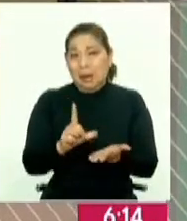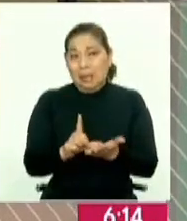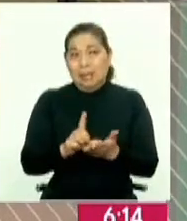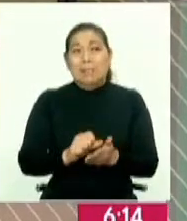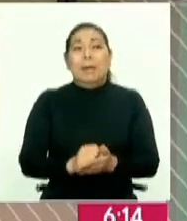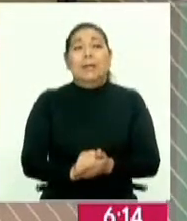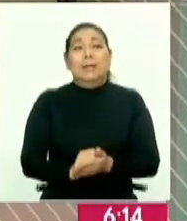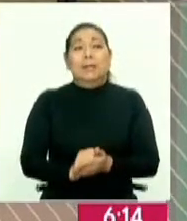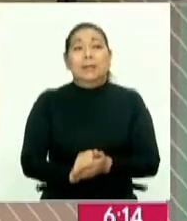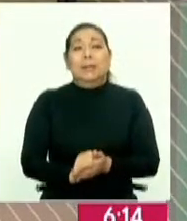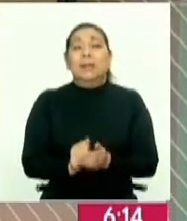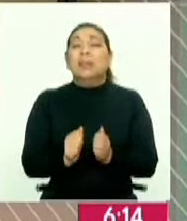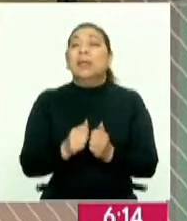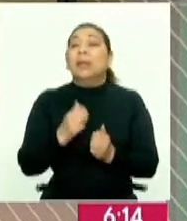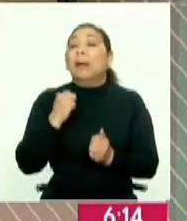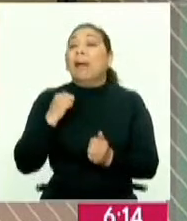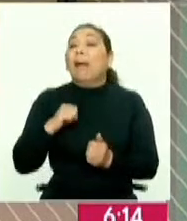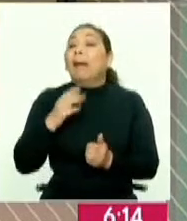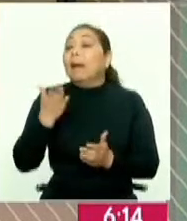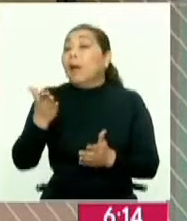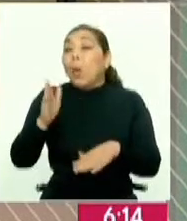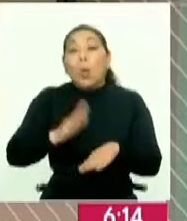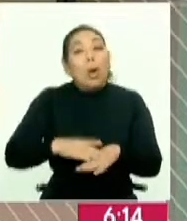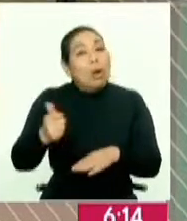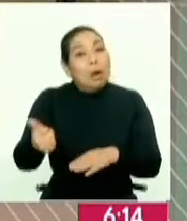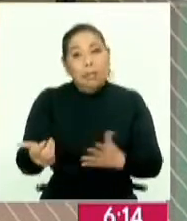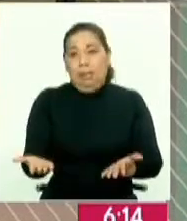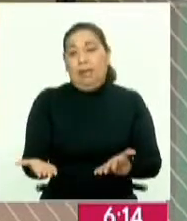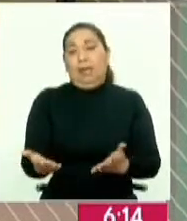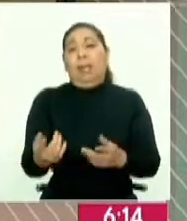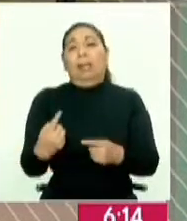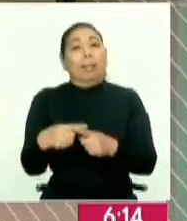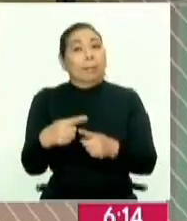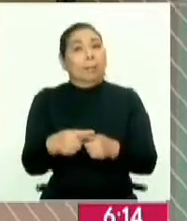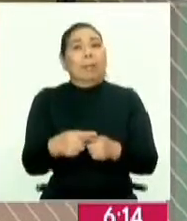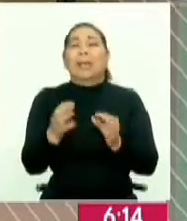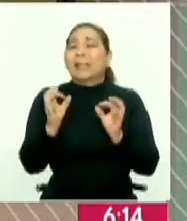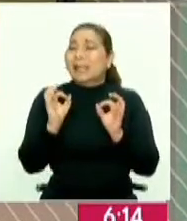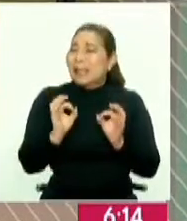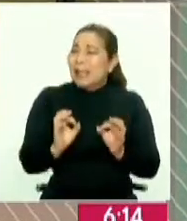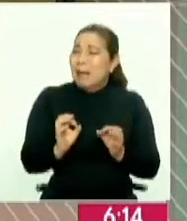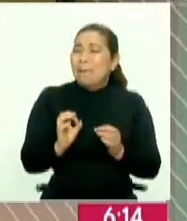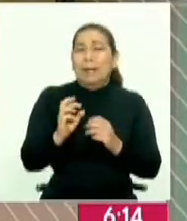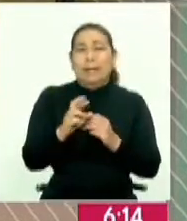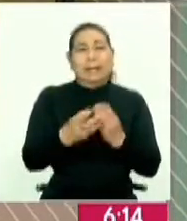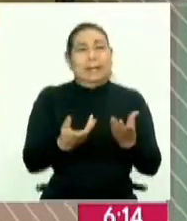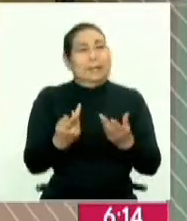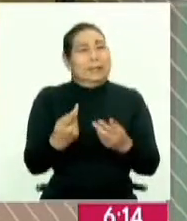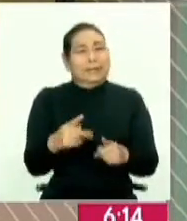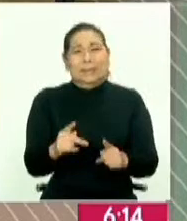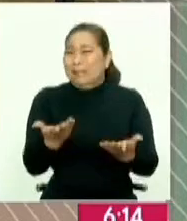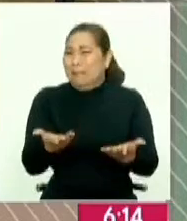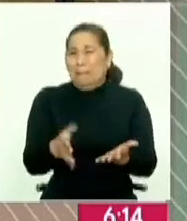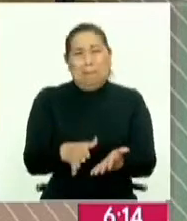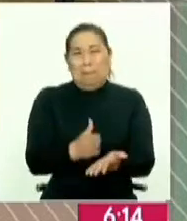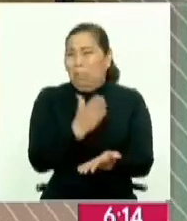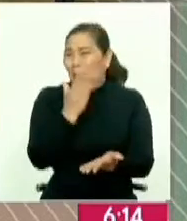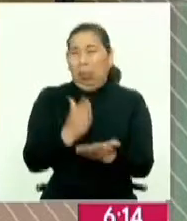carla tiene que ver con el alcalde pasa ahí y pasa en distintos distritos de lima y del país que permiten esto el